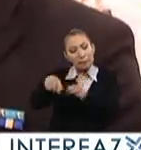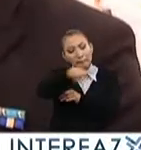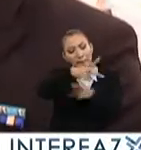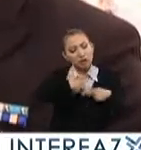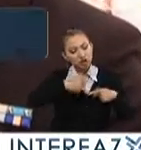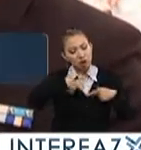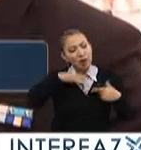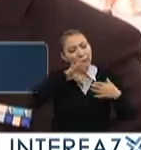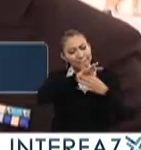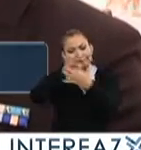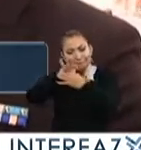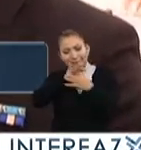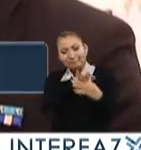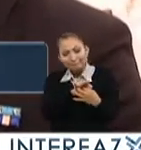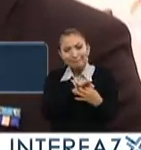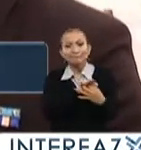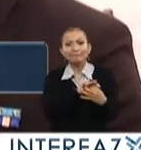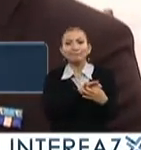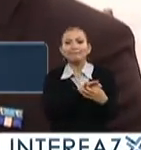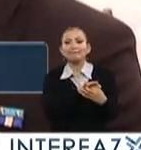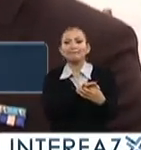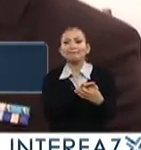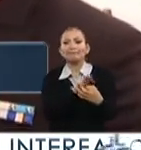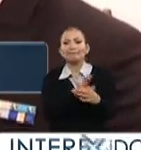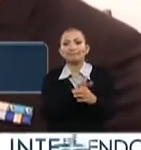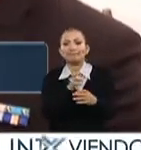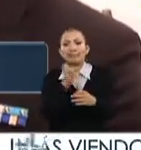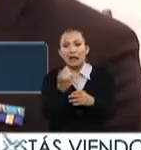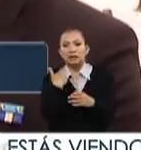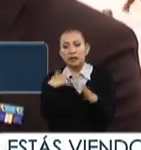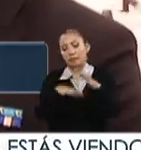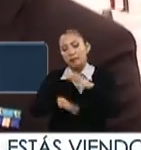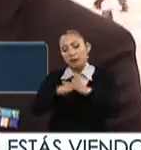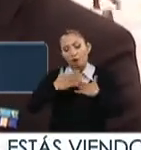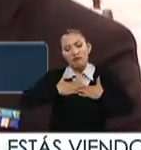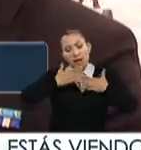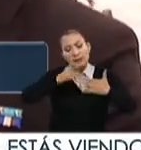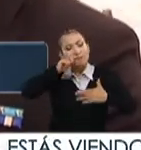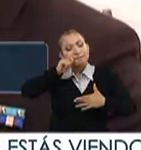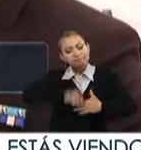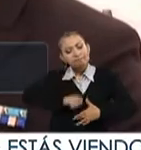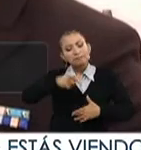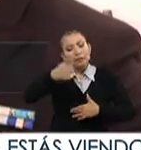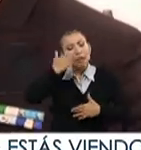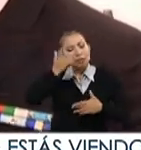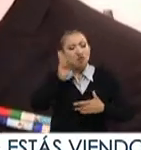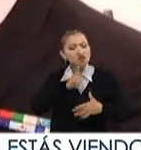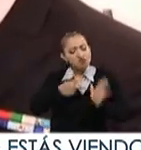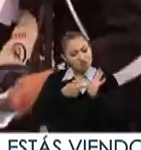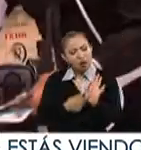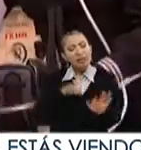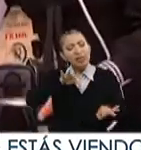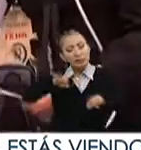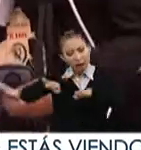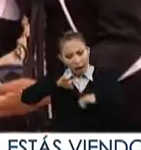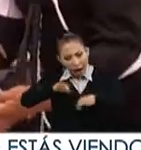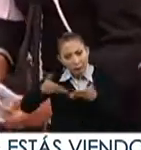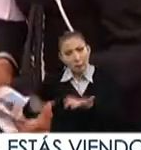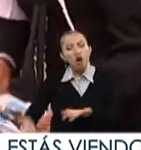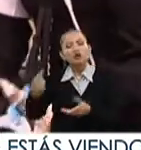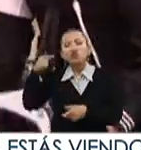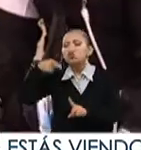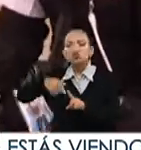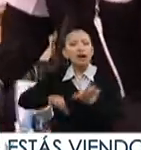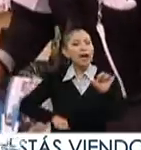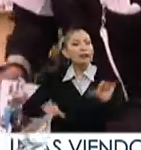población civil, los cuales son en base a confianza y amistad, y queremos demostrar que trabajamos, cuáles son